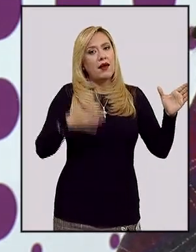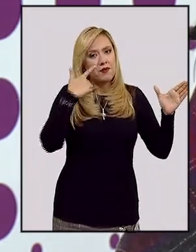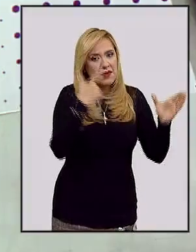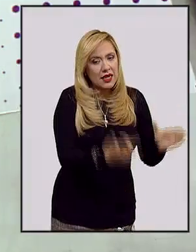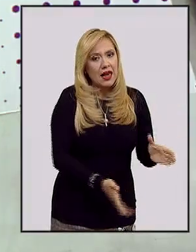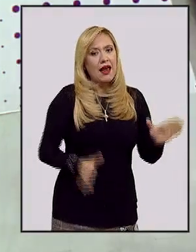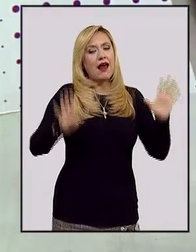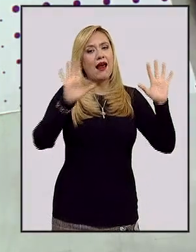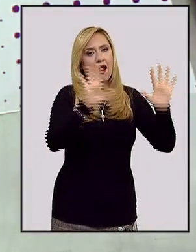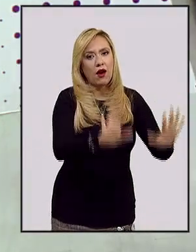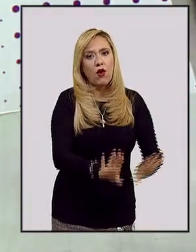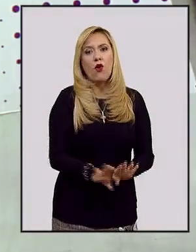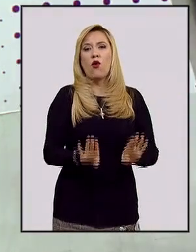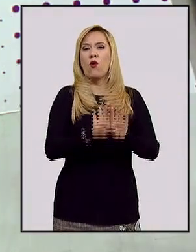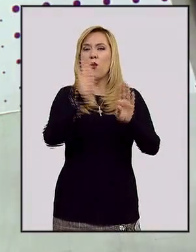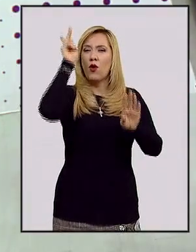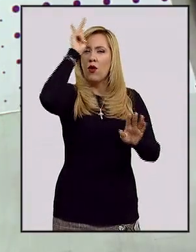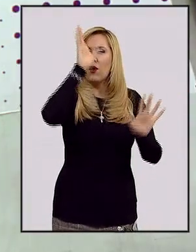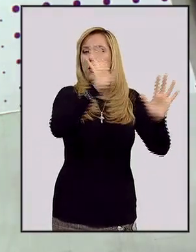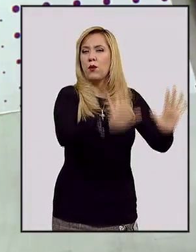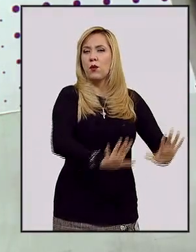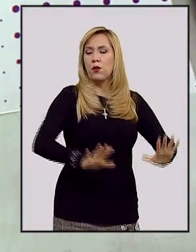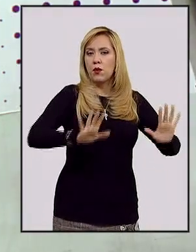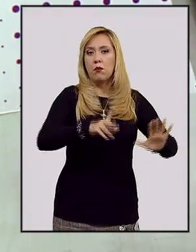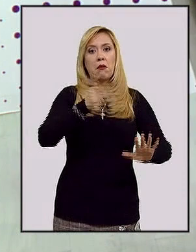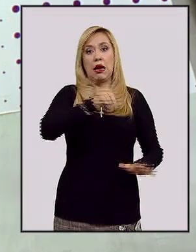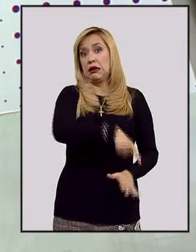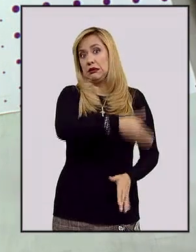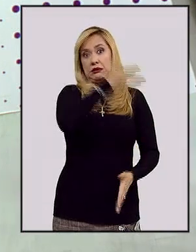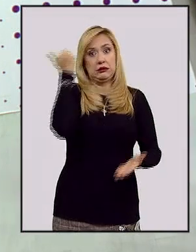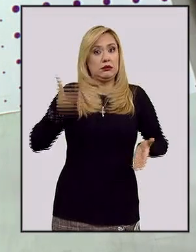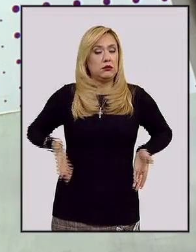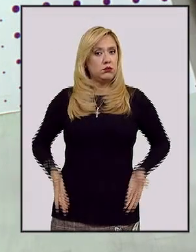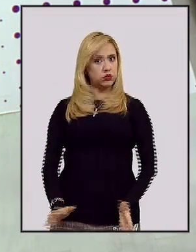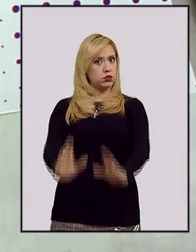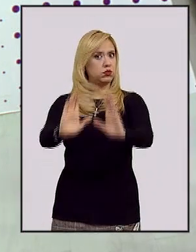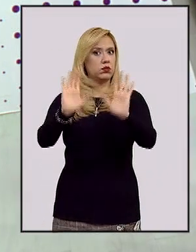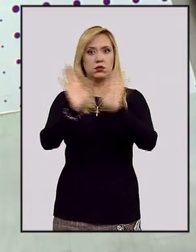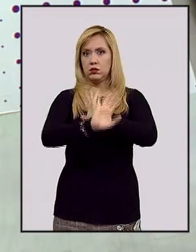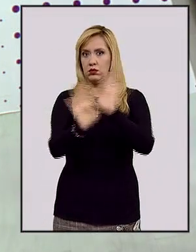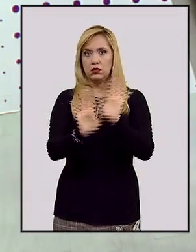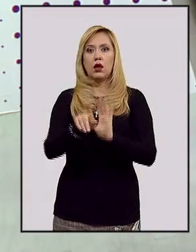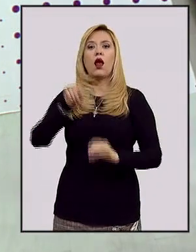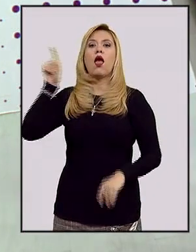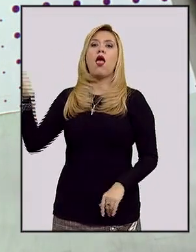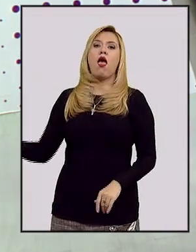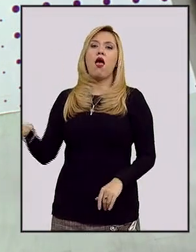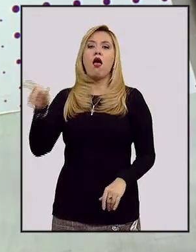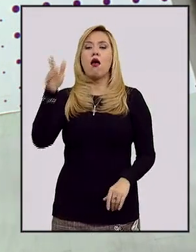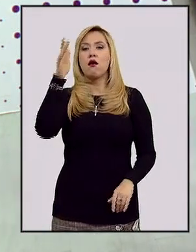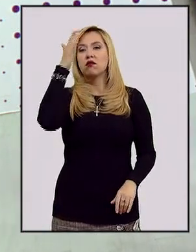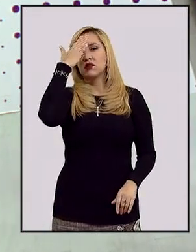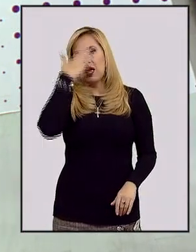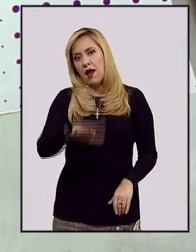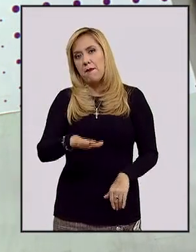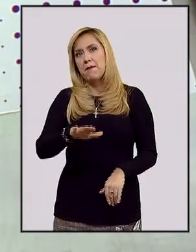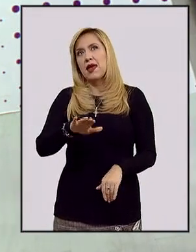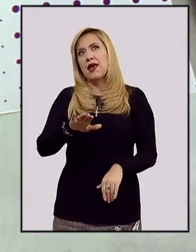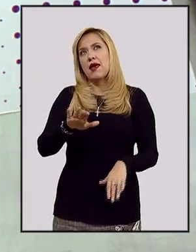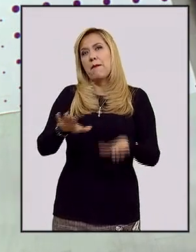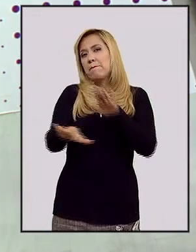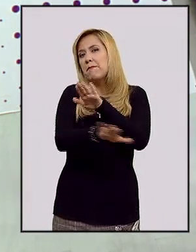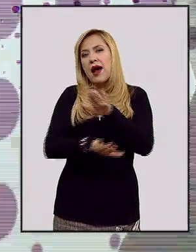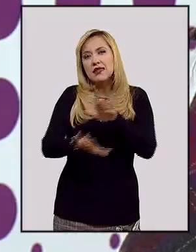de parto. Ok. Sí. O sea, la partera tendría conocimientos, digamos, de medicina básica, por ejemplo,